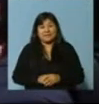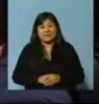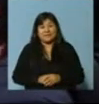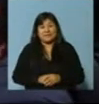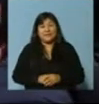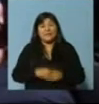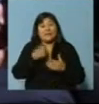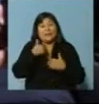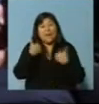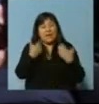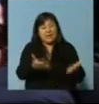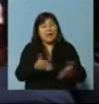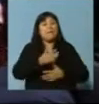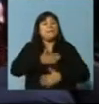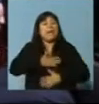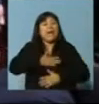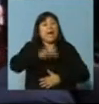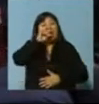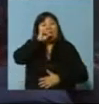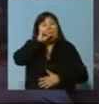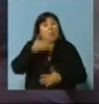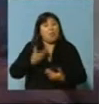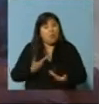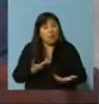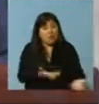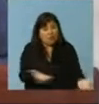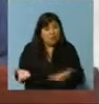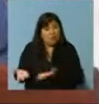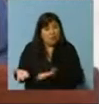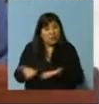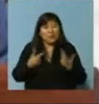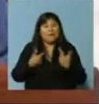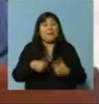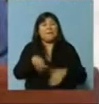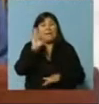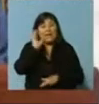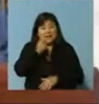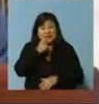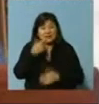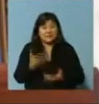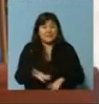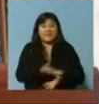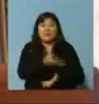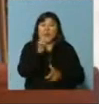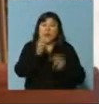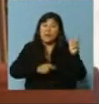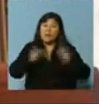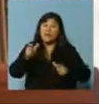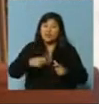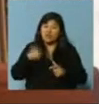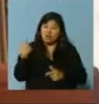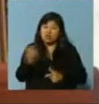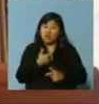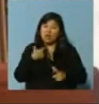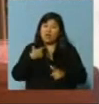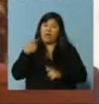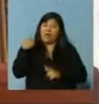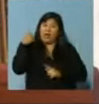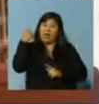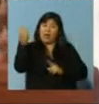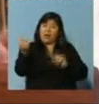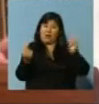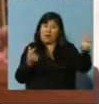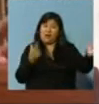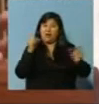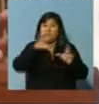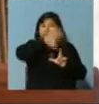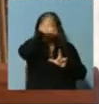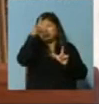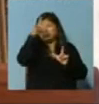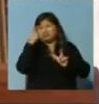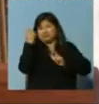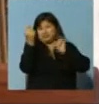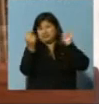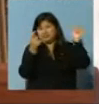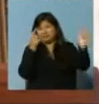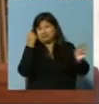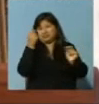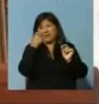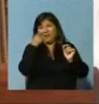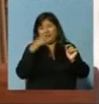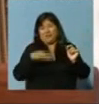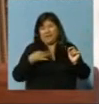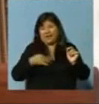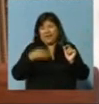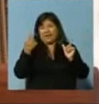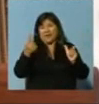para darles más comodidad, porque algunas veces la gente de estos lugares que vivimos tan aislados